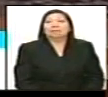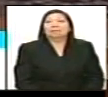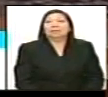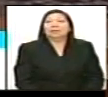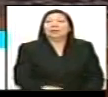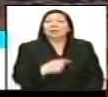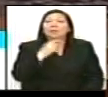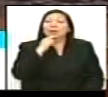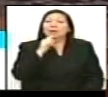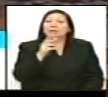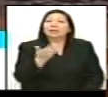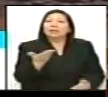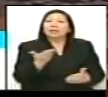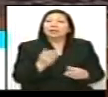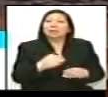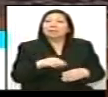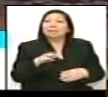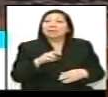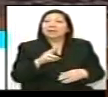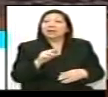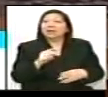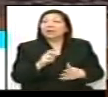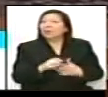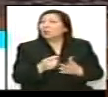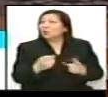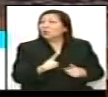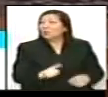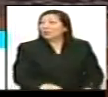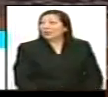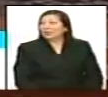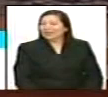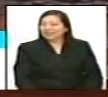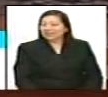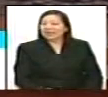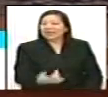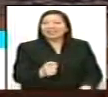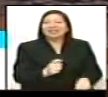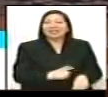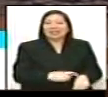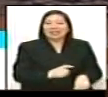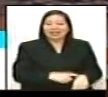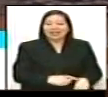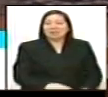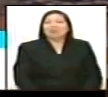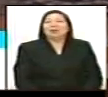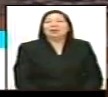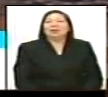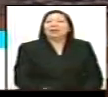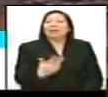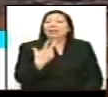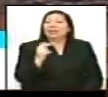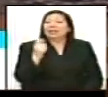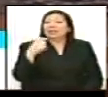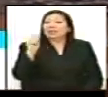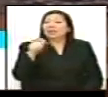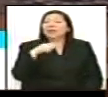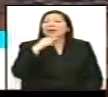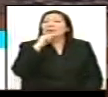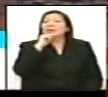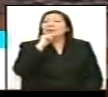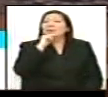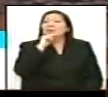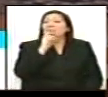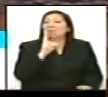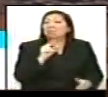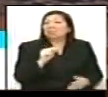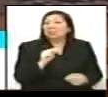Milagros estaba en esa mesa, de hecho, y no me dejará mentir, cuando en ese momento se determinó que el 30% era de mujeres,